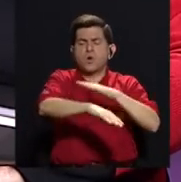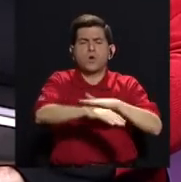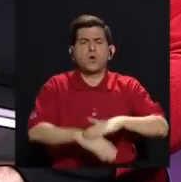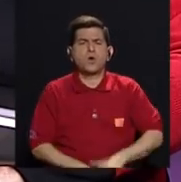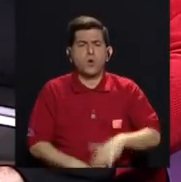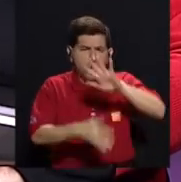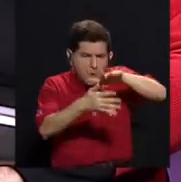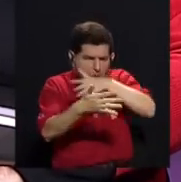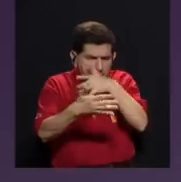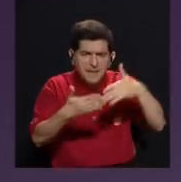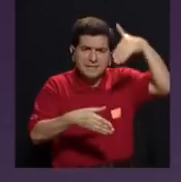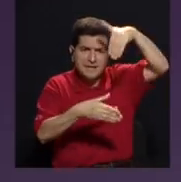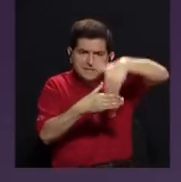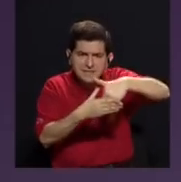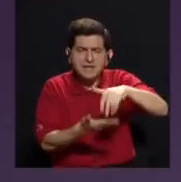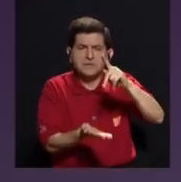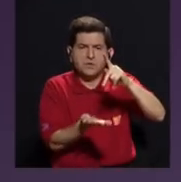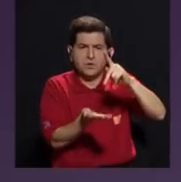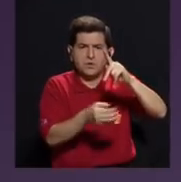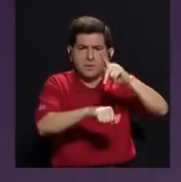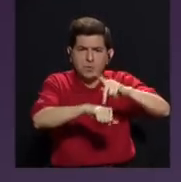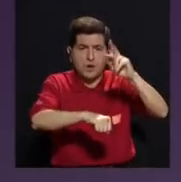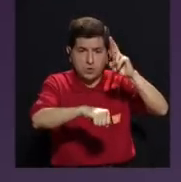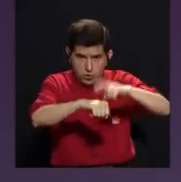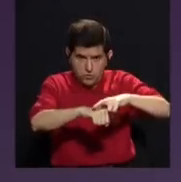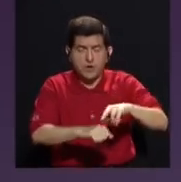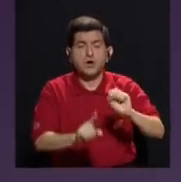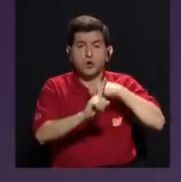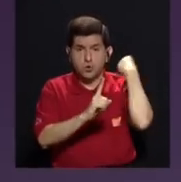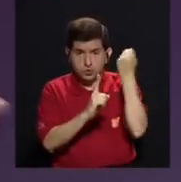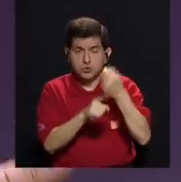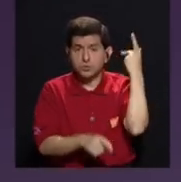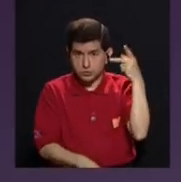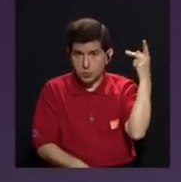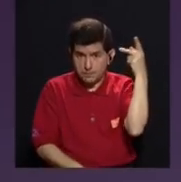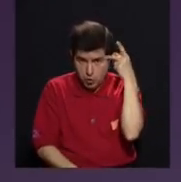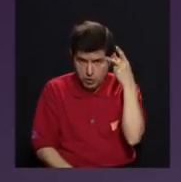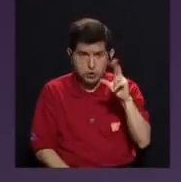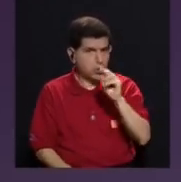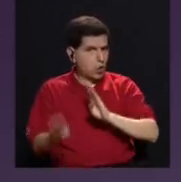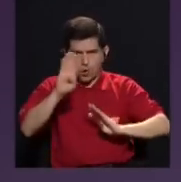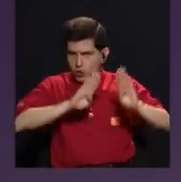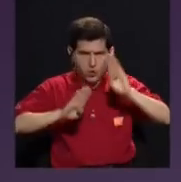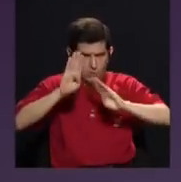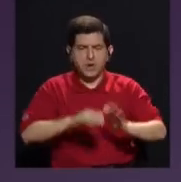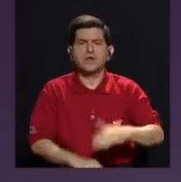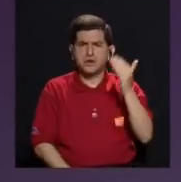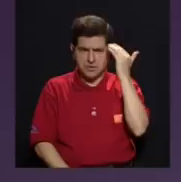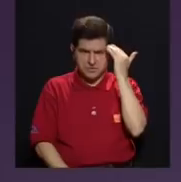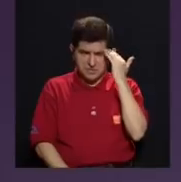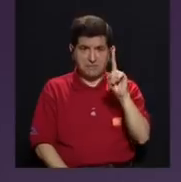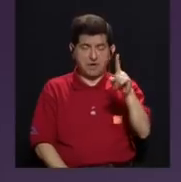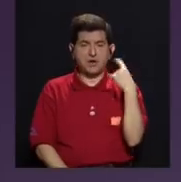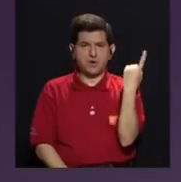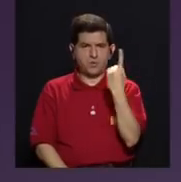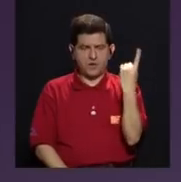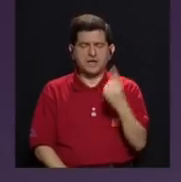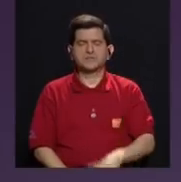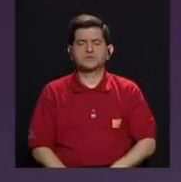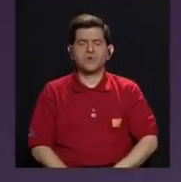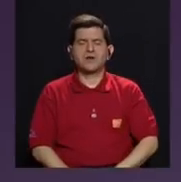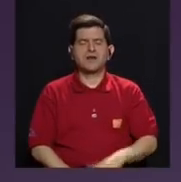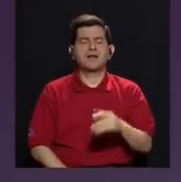central en puerto rico y sobre todo desde un punto de vista político o no biológico obviamente porque sabemos que hay una única raza la raza humana